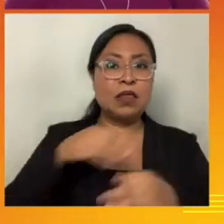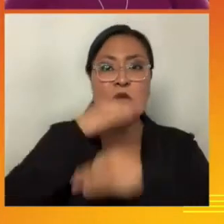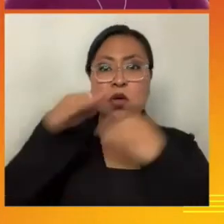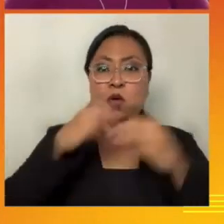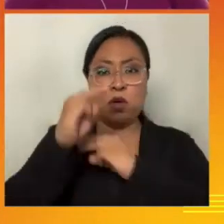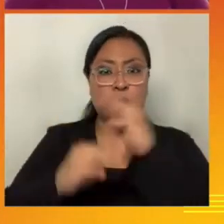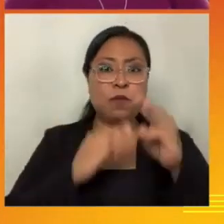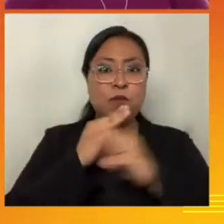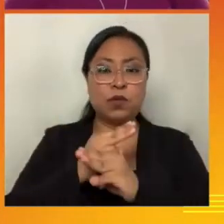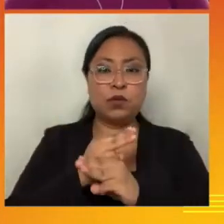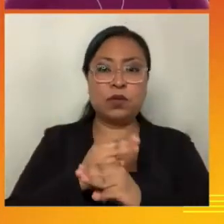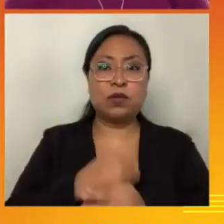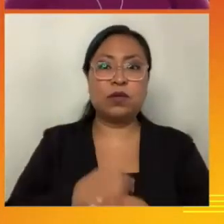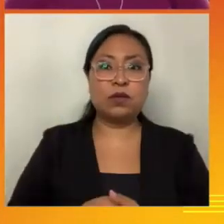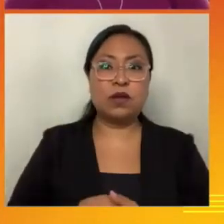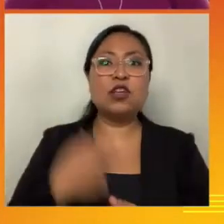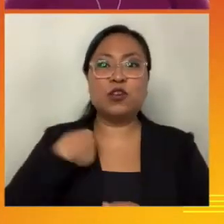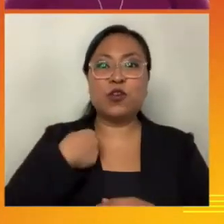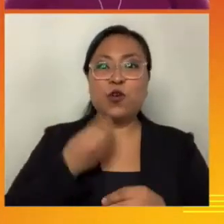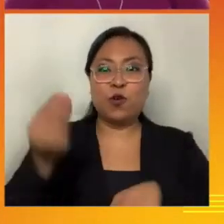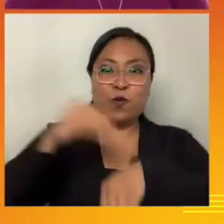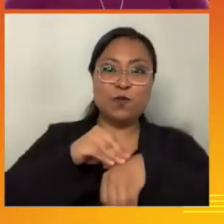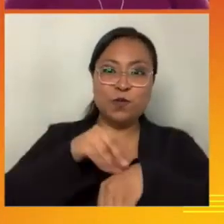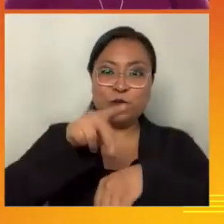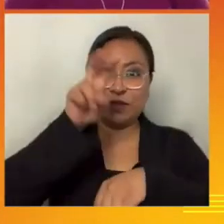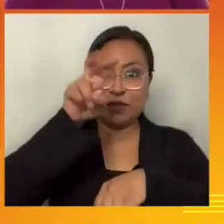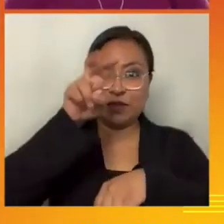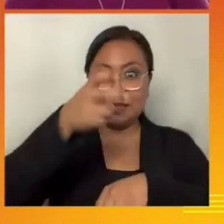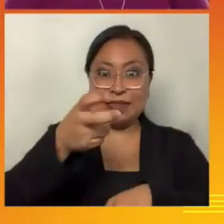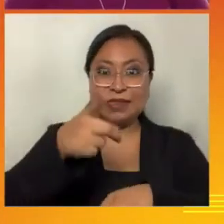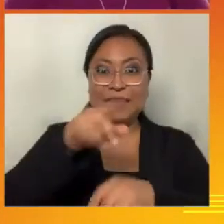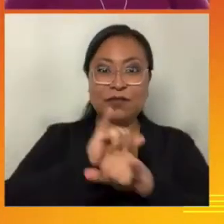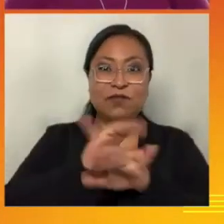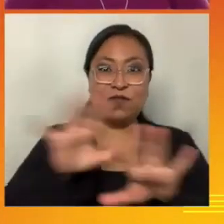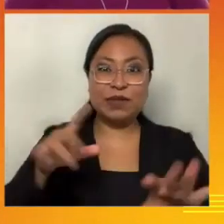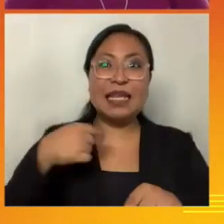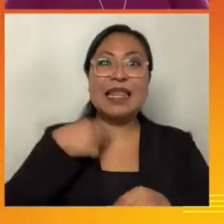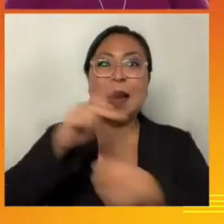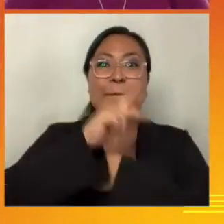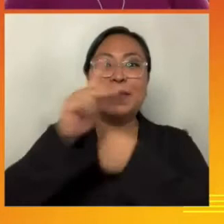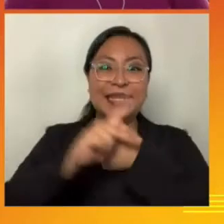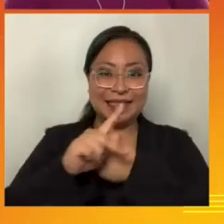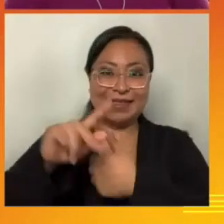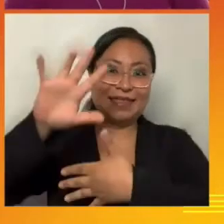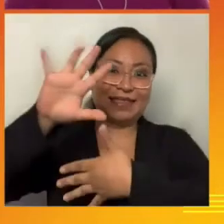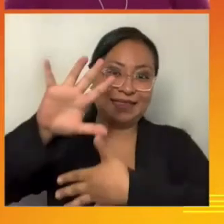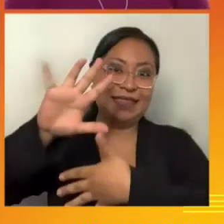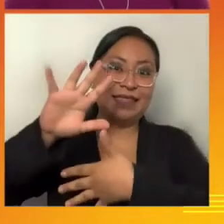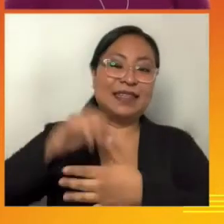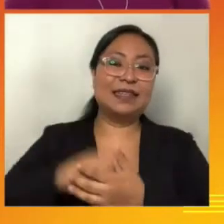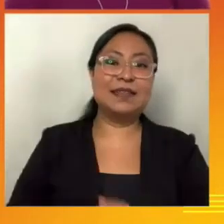acá los datos de nuestros países de América Latina, y como pueden ver,